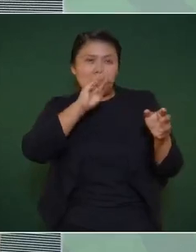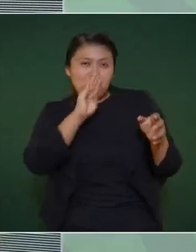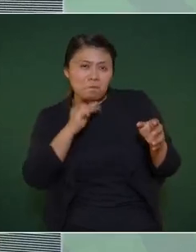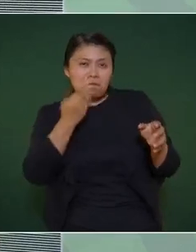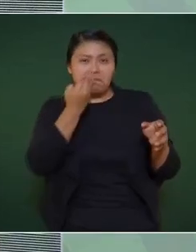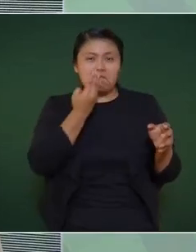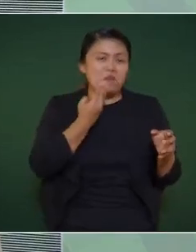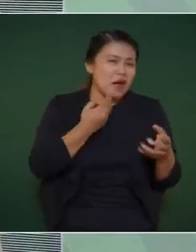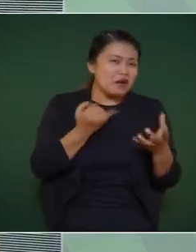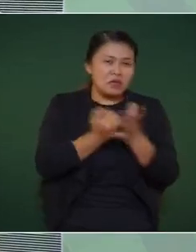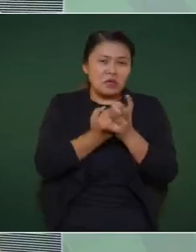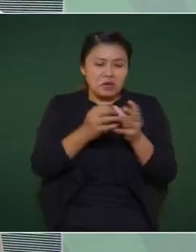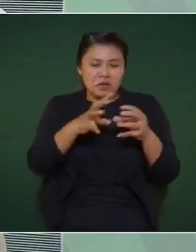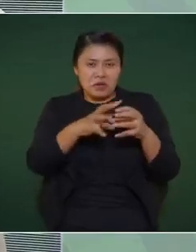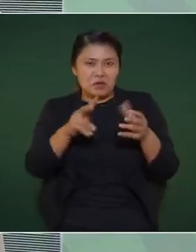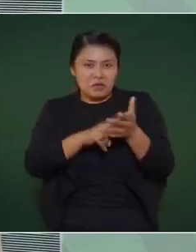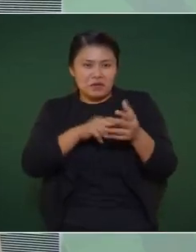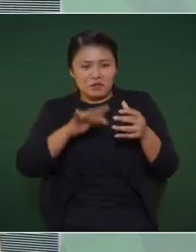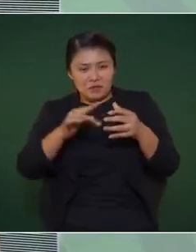del chayote, o sea,